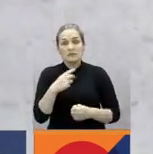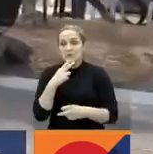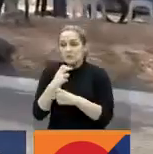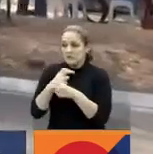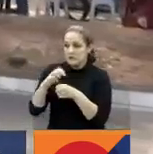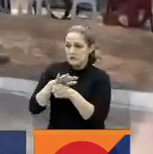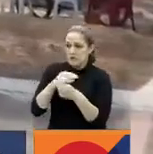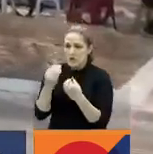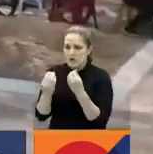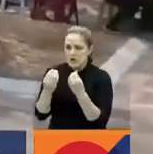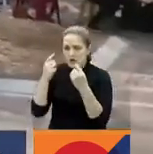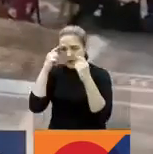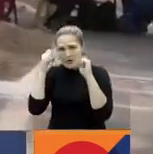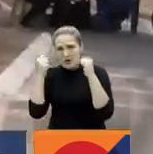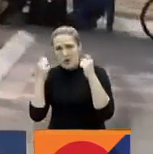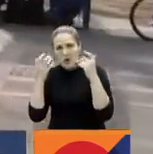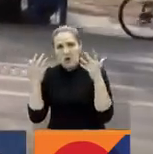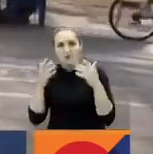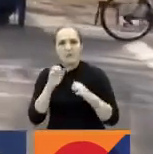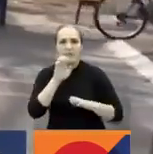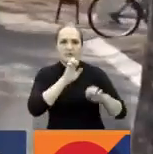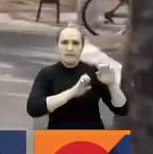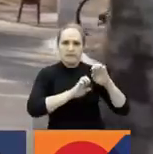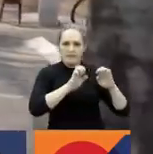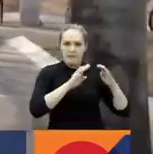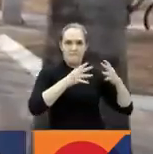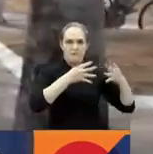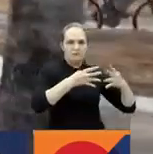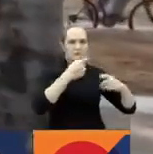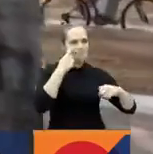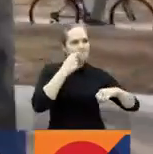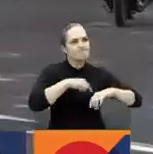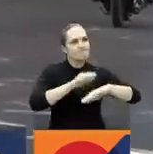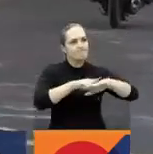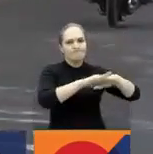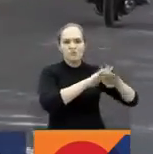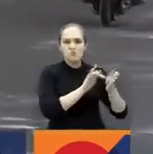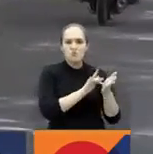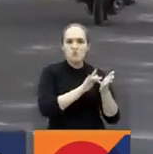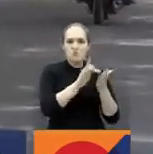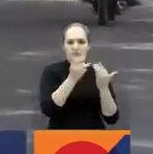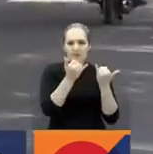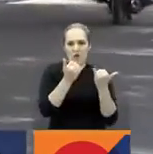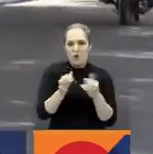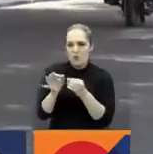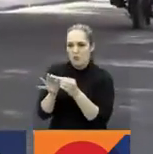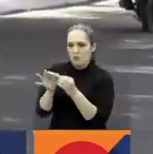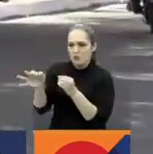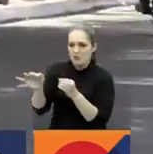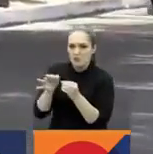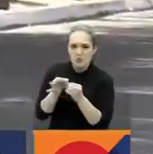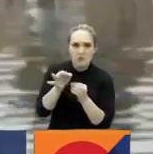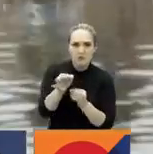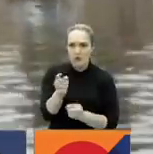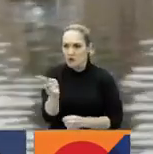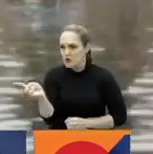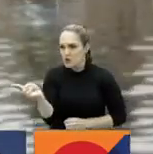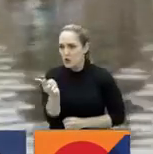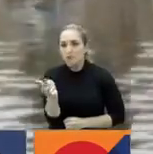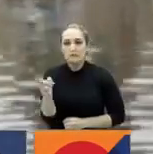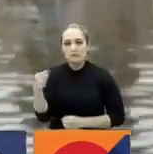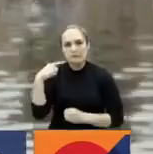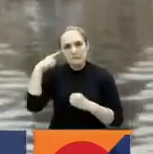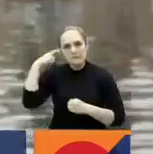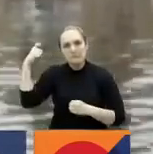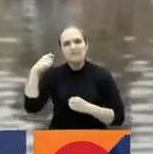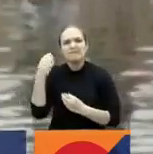del país, la Defensoría del Pueblo emitió una alerta temprana para los municipios de Puerto Rondón y Cravo Norte por el riesgo que enfrenta la población ante las